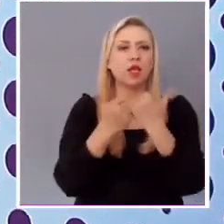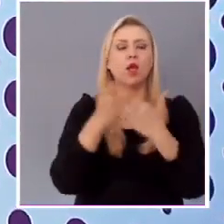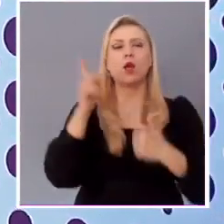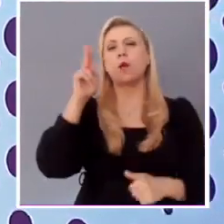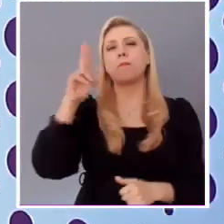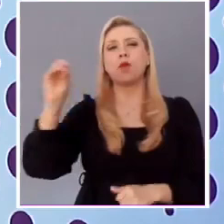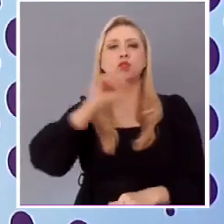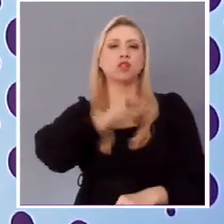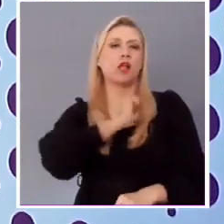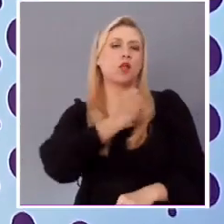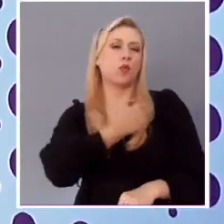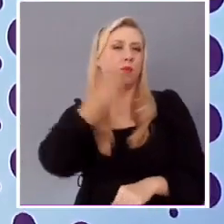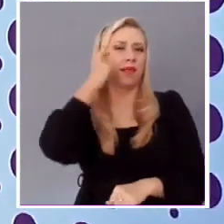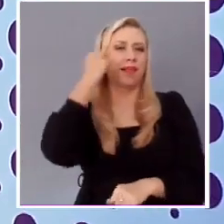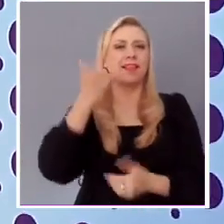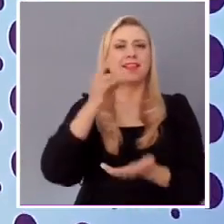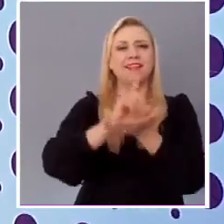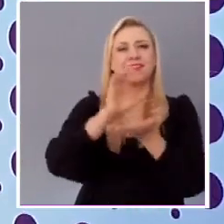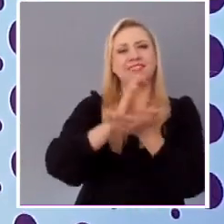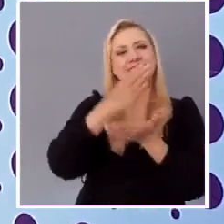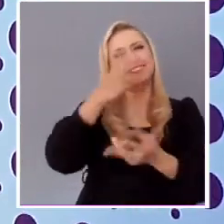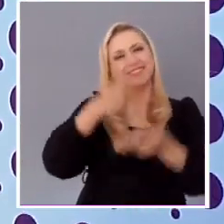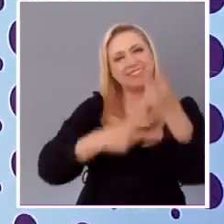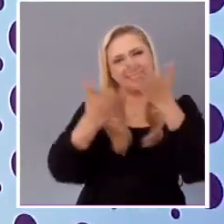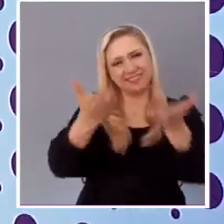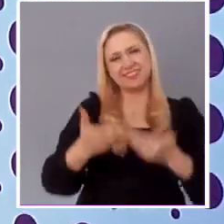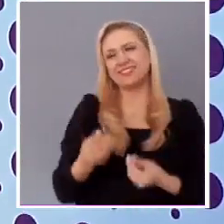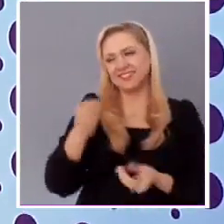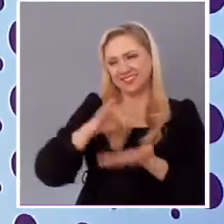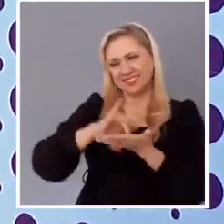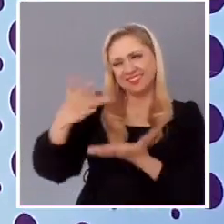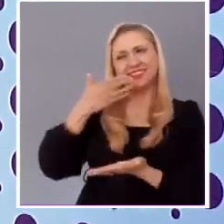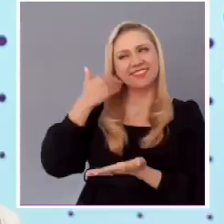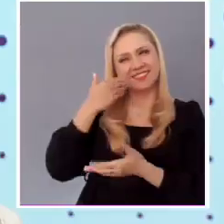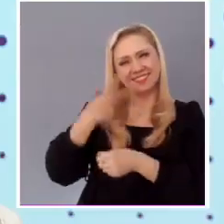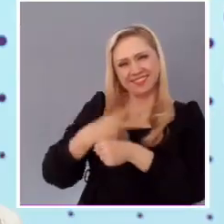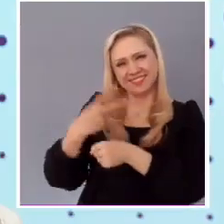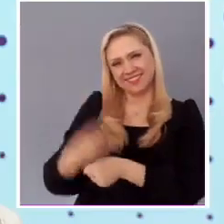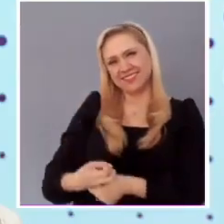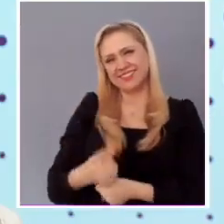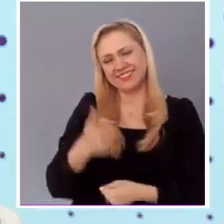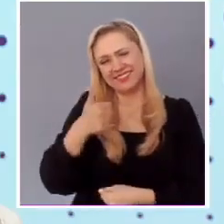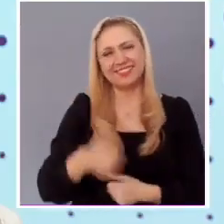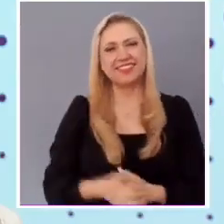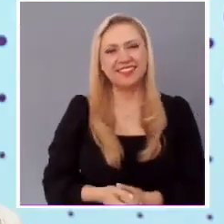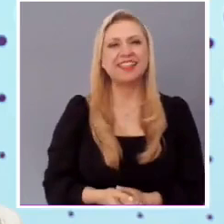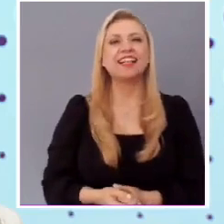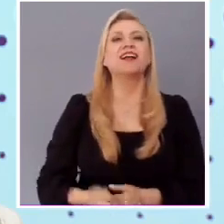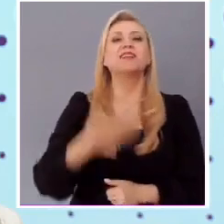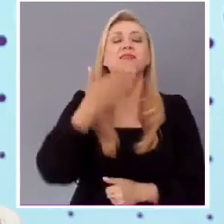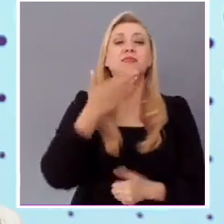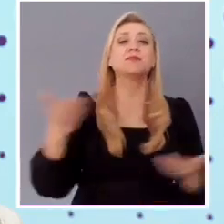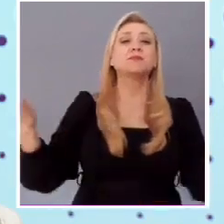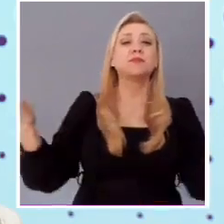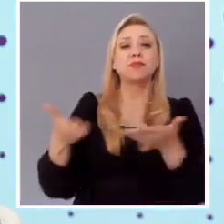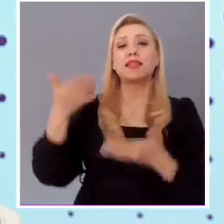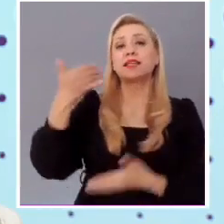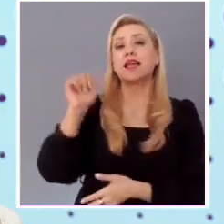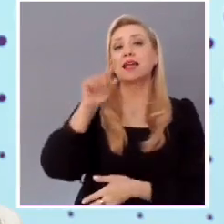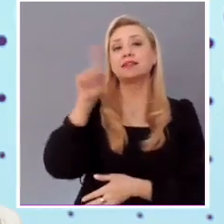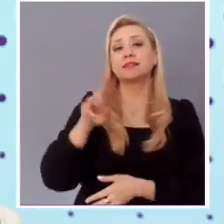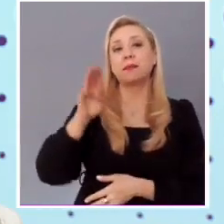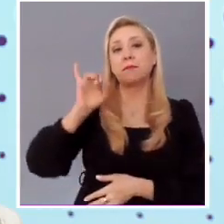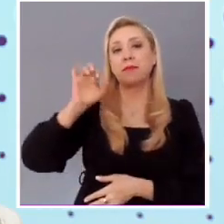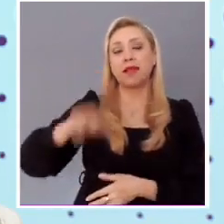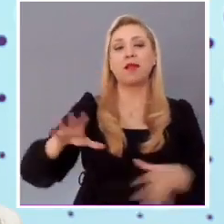Indiscapacidad. Bienvenido. Muchas gracias por esta amable invitación. Encantado. También presento a Yasmín Cartagena, quien es fundadora de la clínica